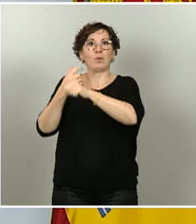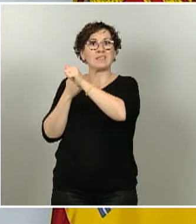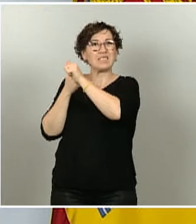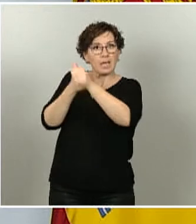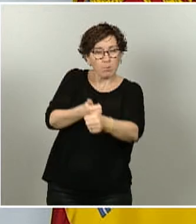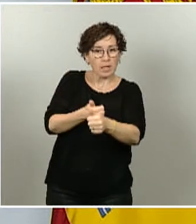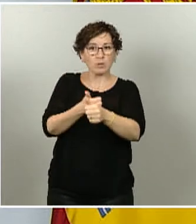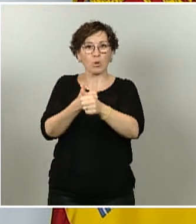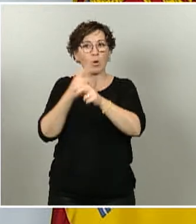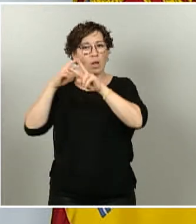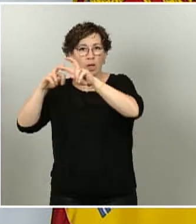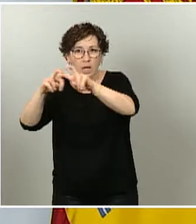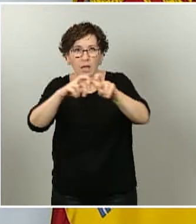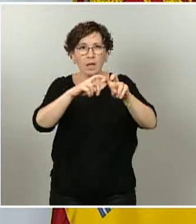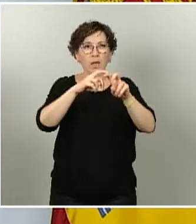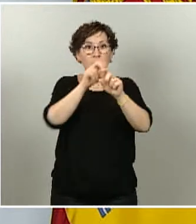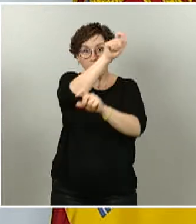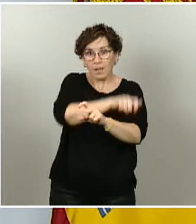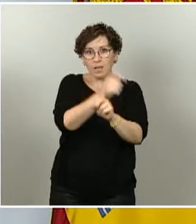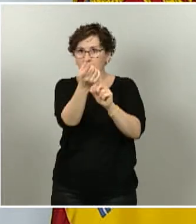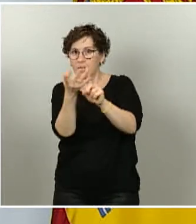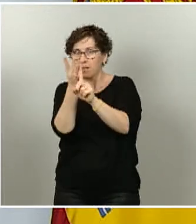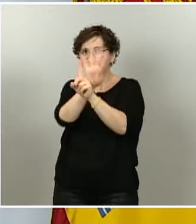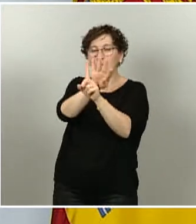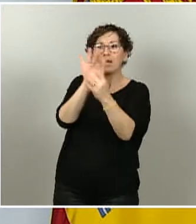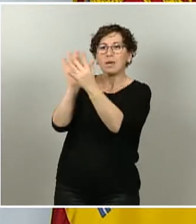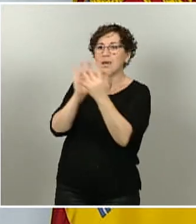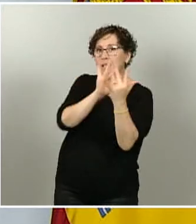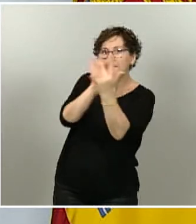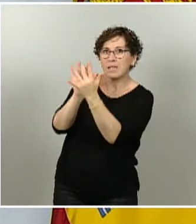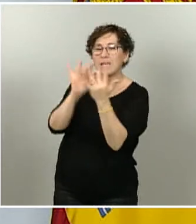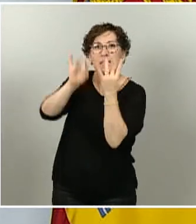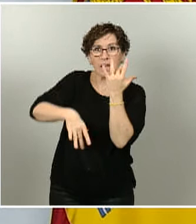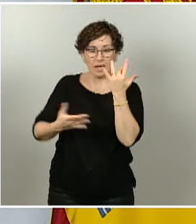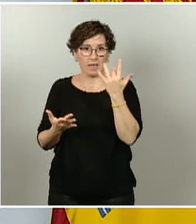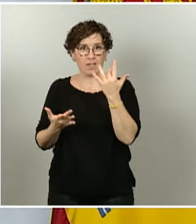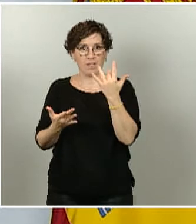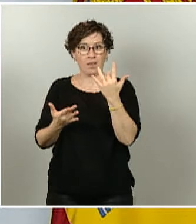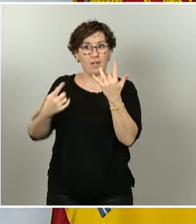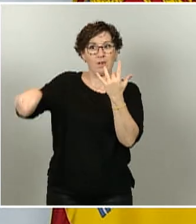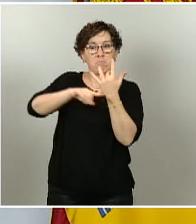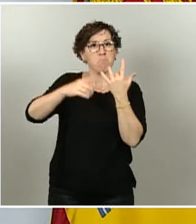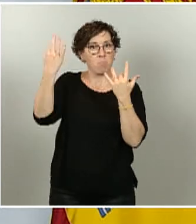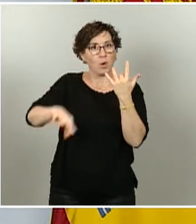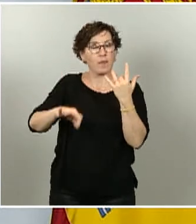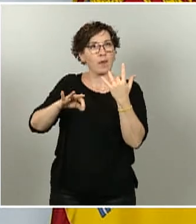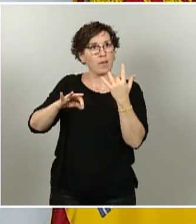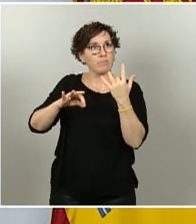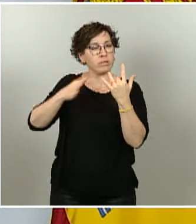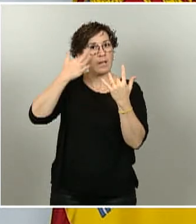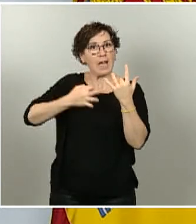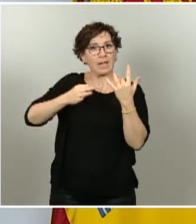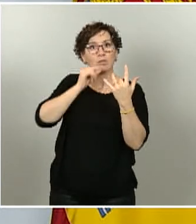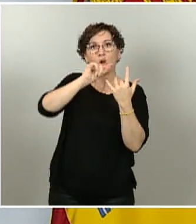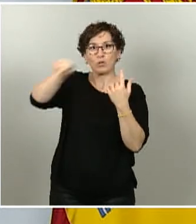de las personas con las que haya podido tener contacto efectivo y, por tanto, riesgo de contagio, y poder proceder a